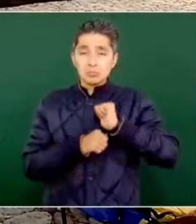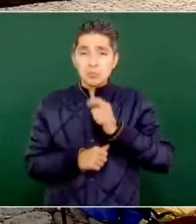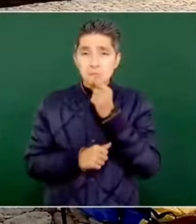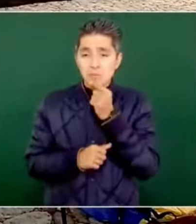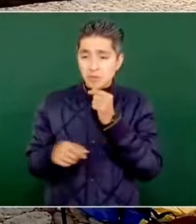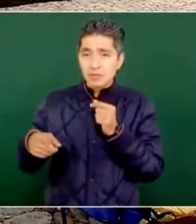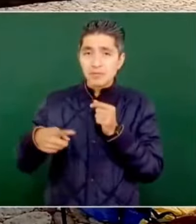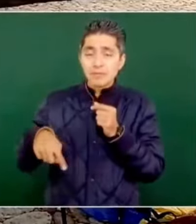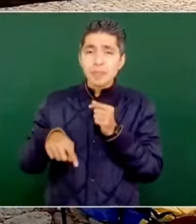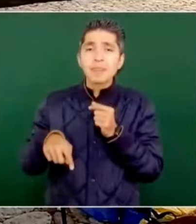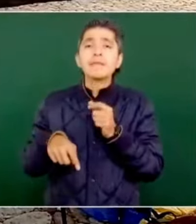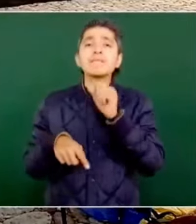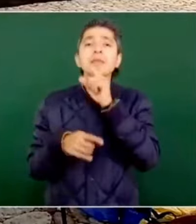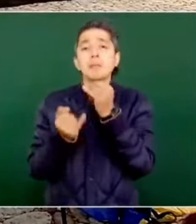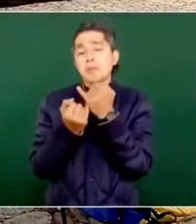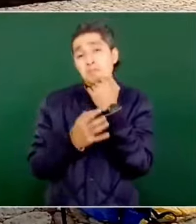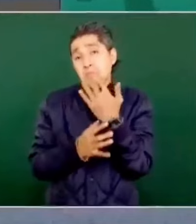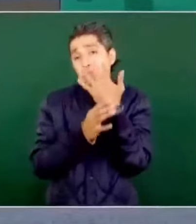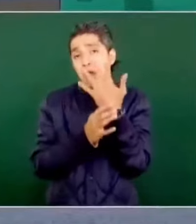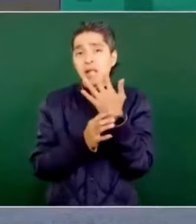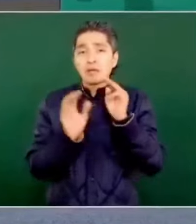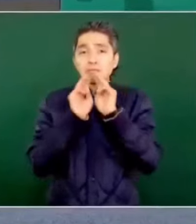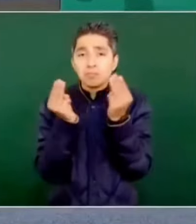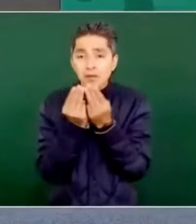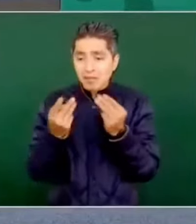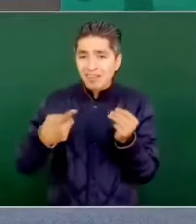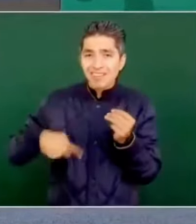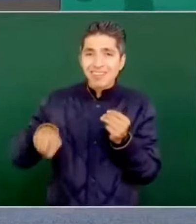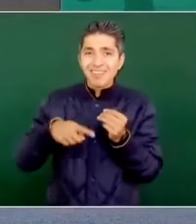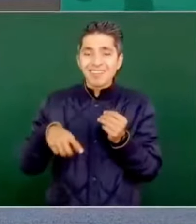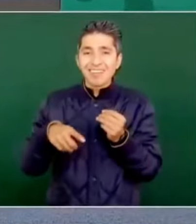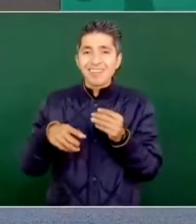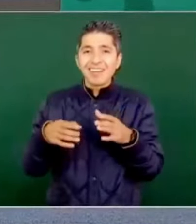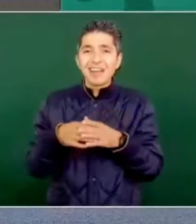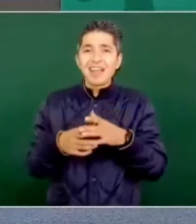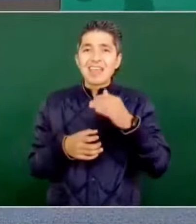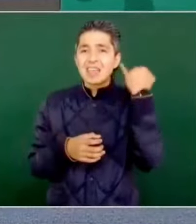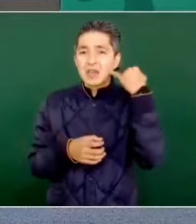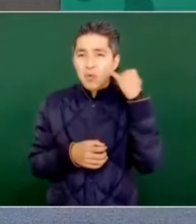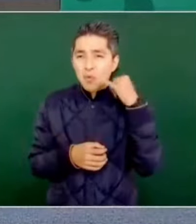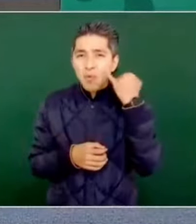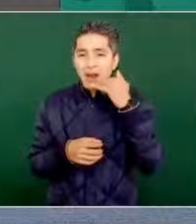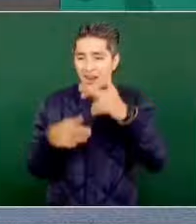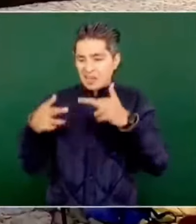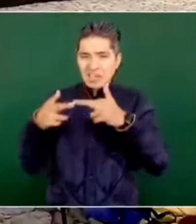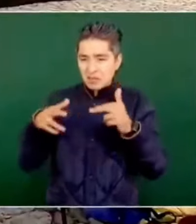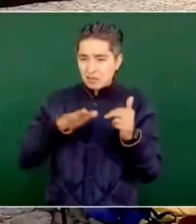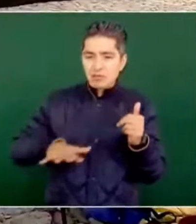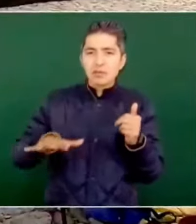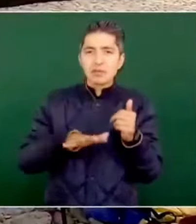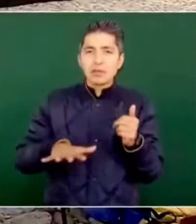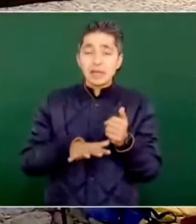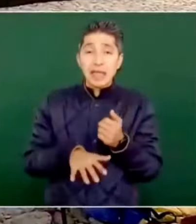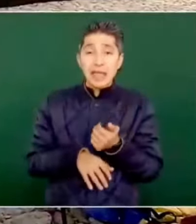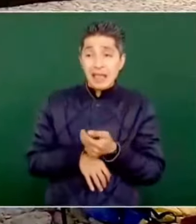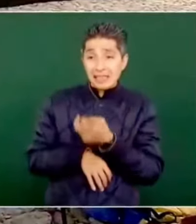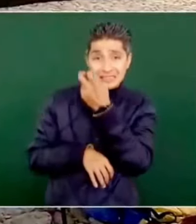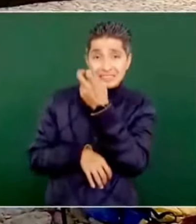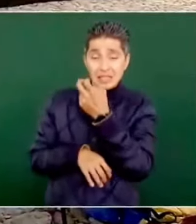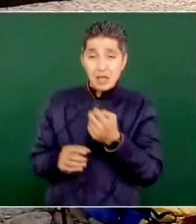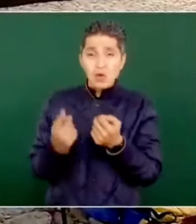eh la delincuencia de Iguala y de esta región ese es uno